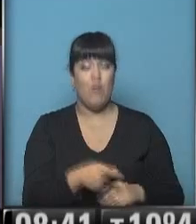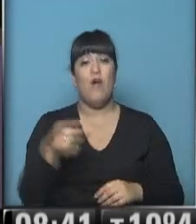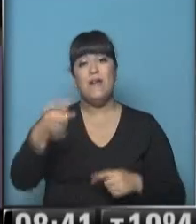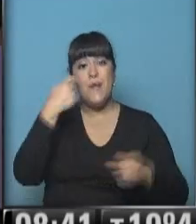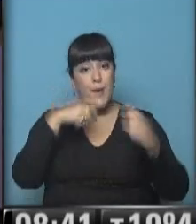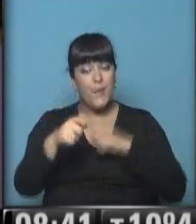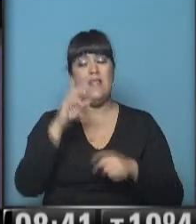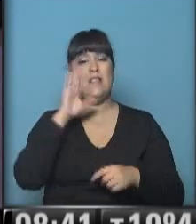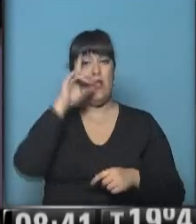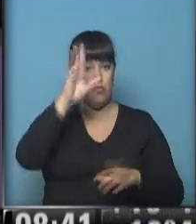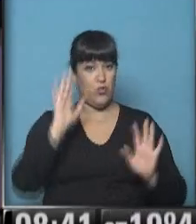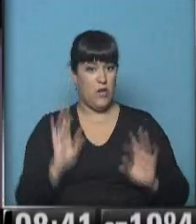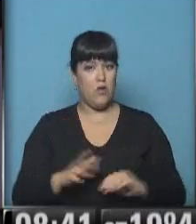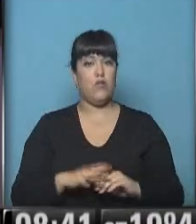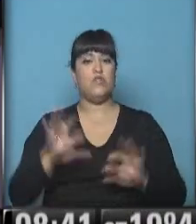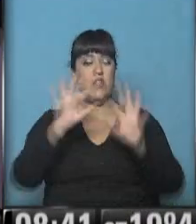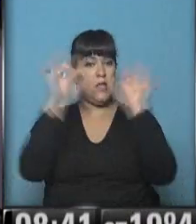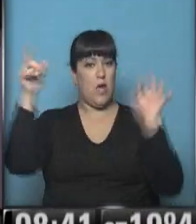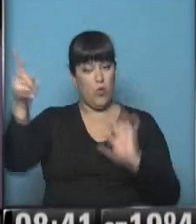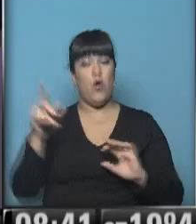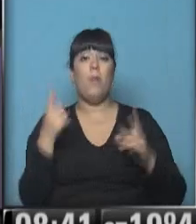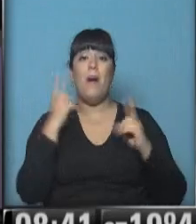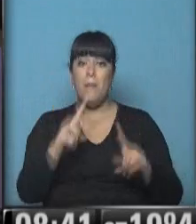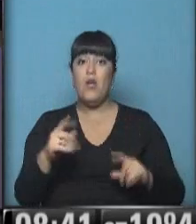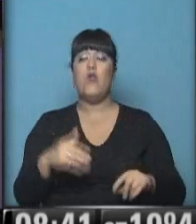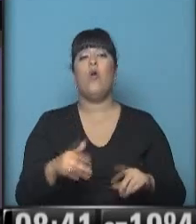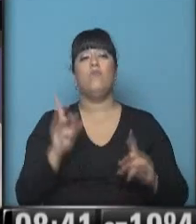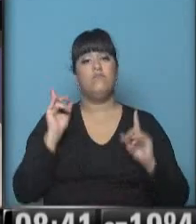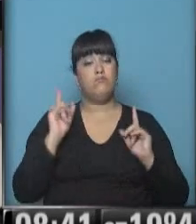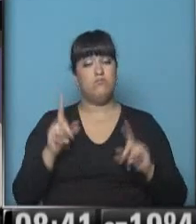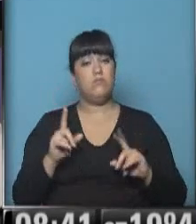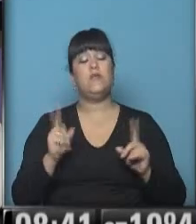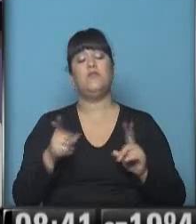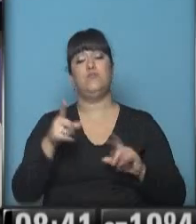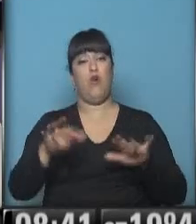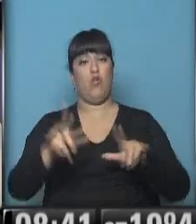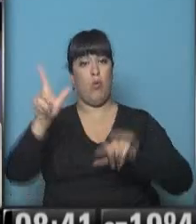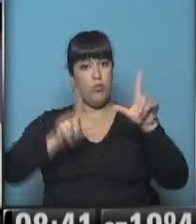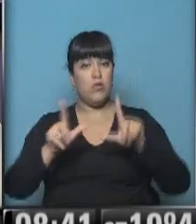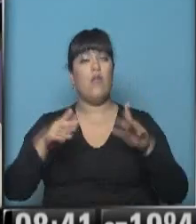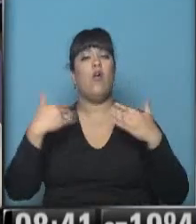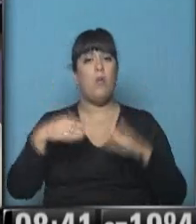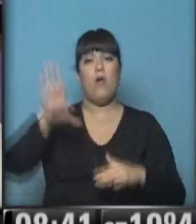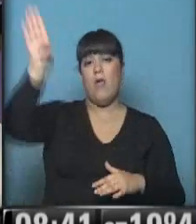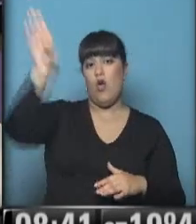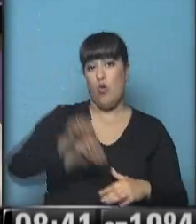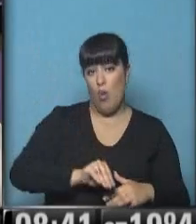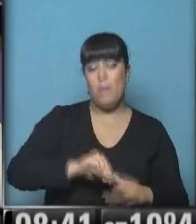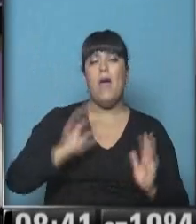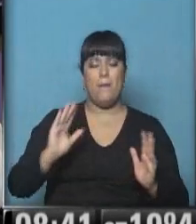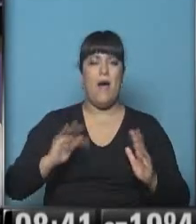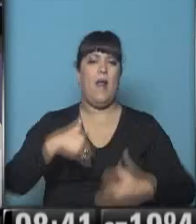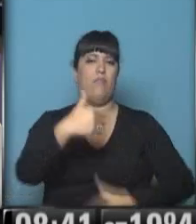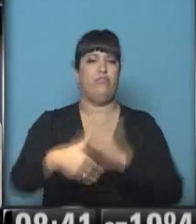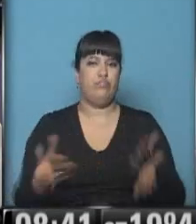por ahora en eeuu y en europa lo cual no significa que con la misma raspberry se puedan imitar estos modelos de negocios a incentivar